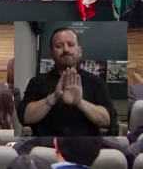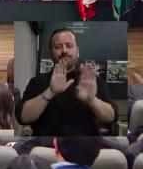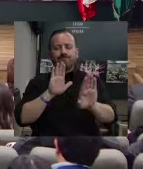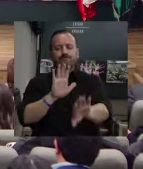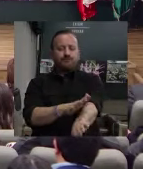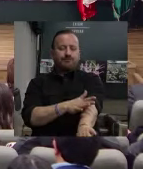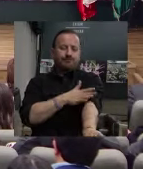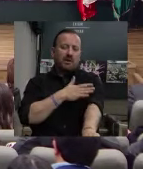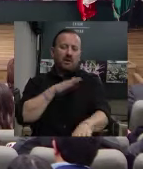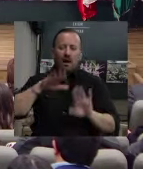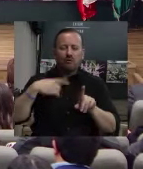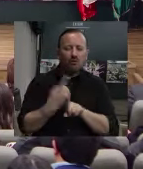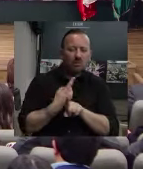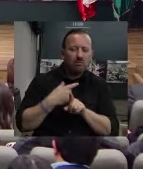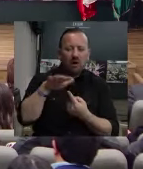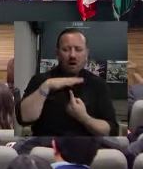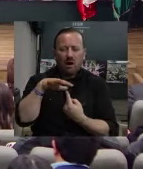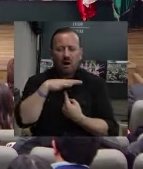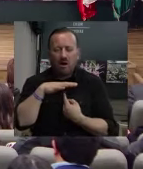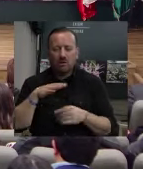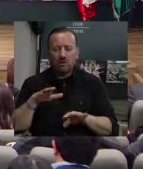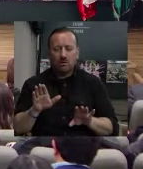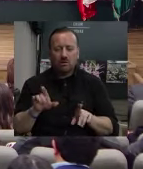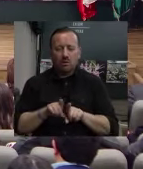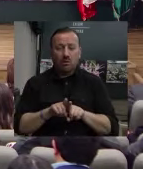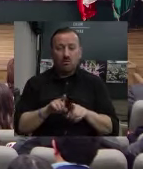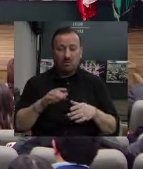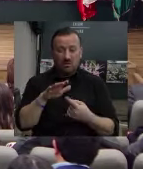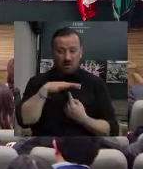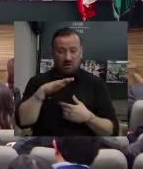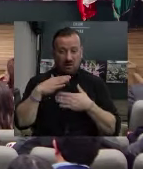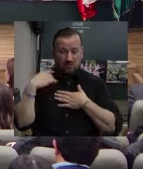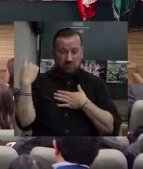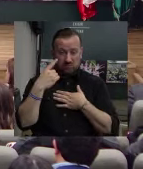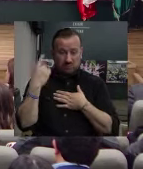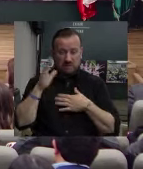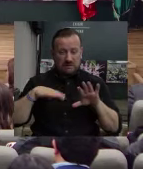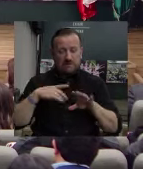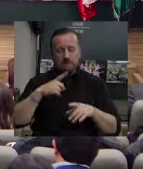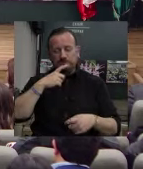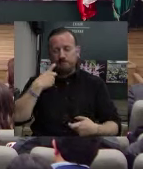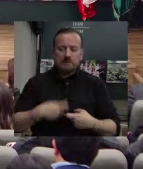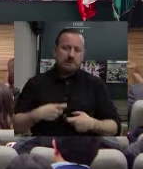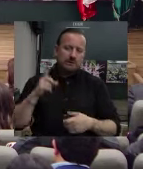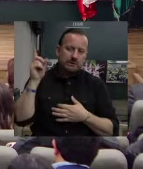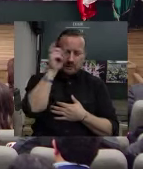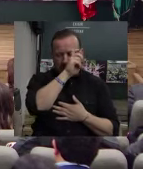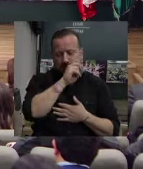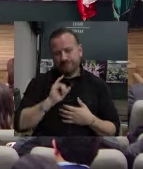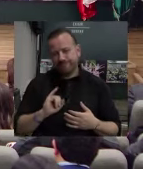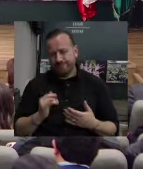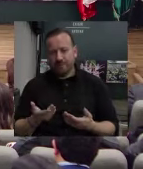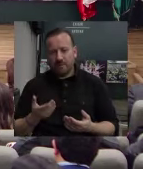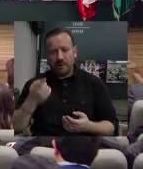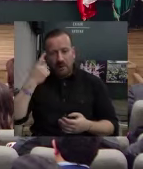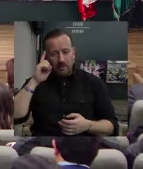conversa las situación que aú no lo tocan inclusive las propias Son tesas son duras son difíciles